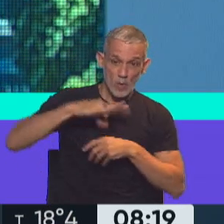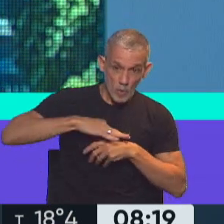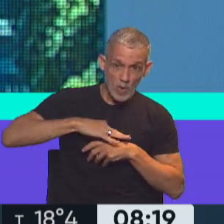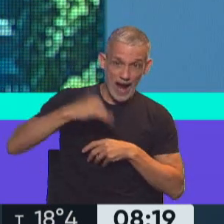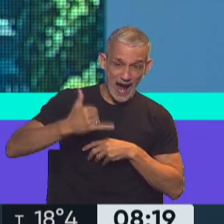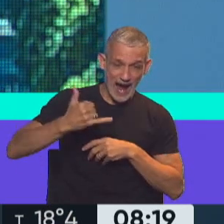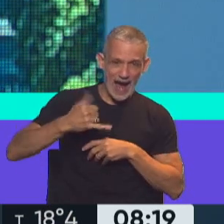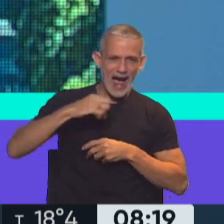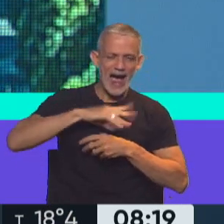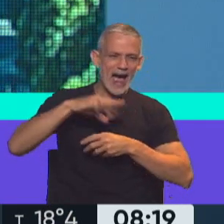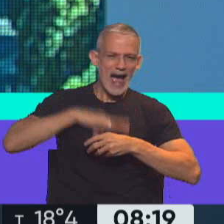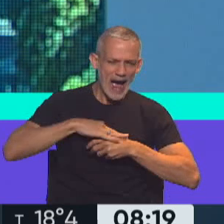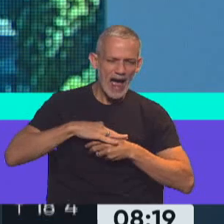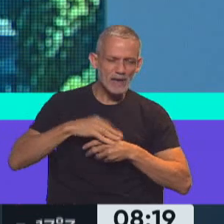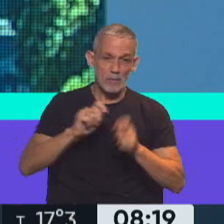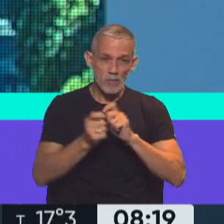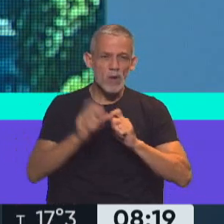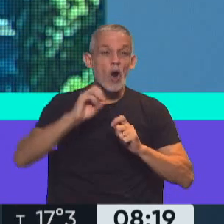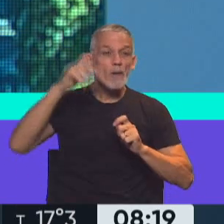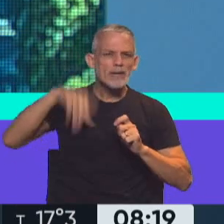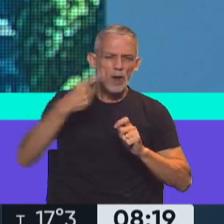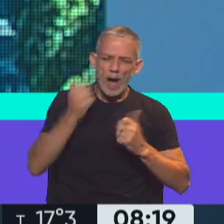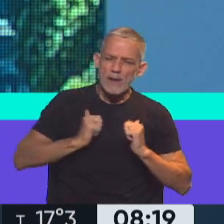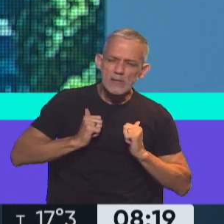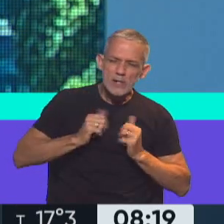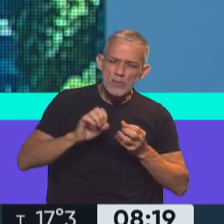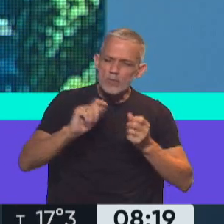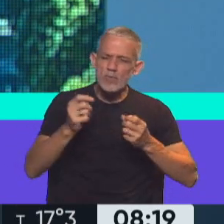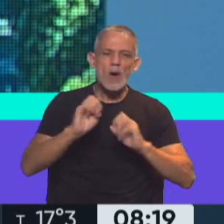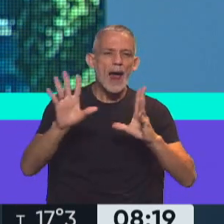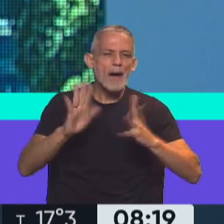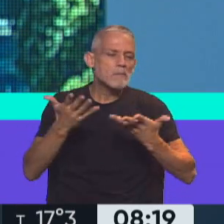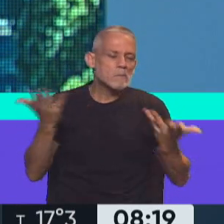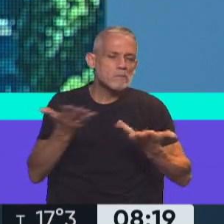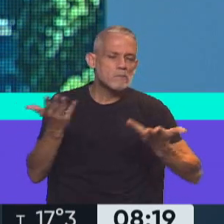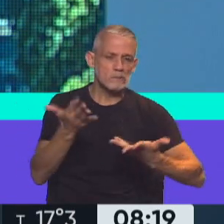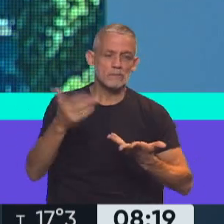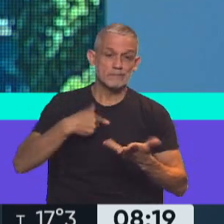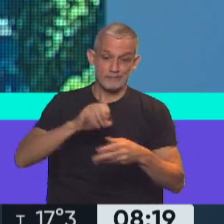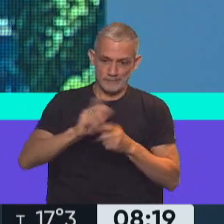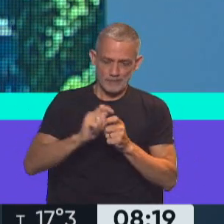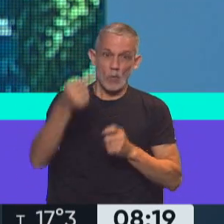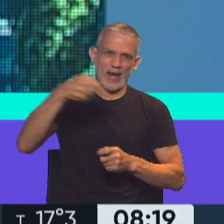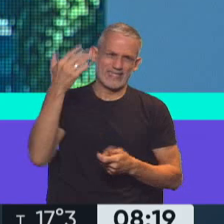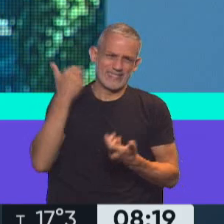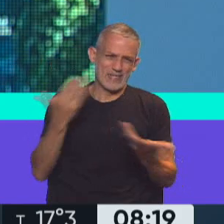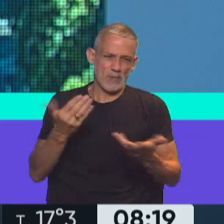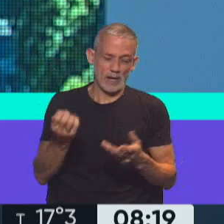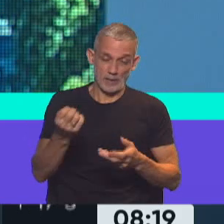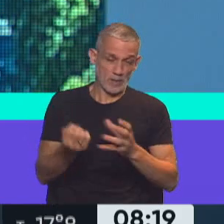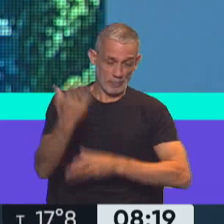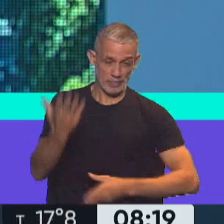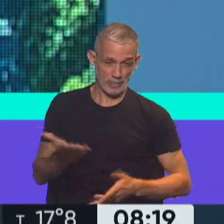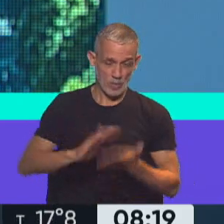tienen COVID-19 por esta nueva variante, que es una variante que hace una semana más o menos apareció